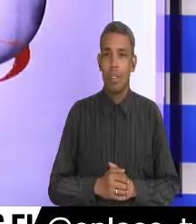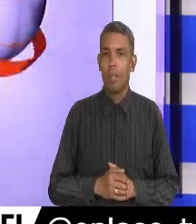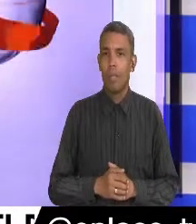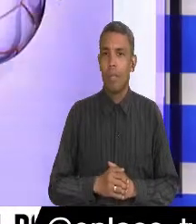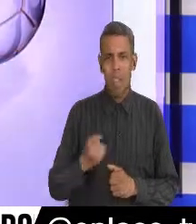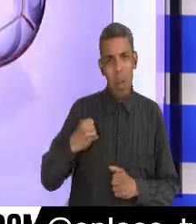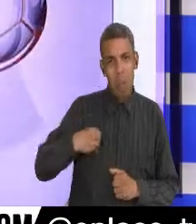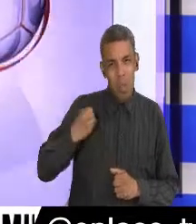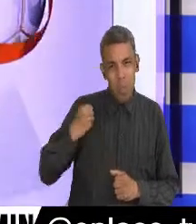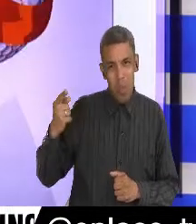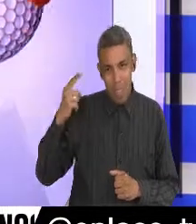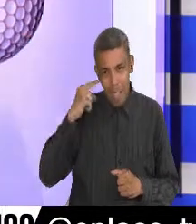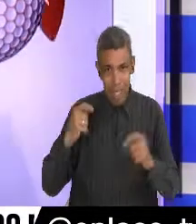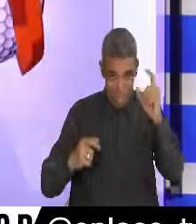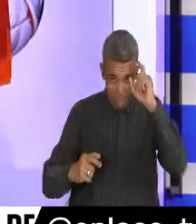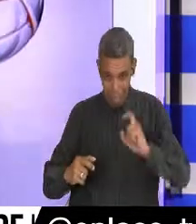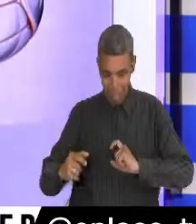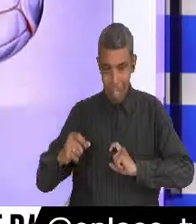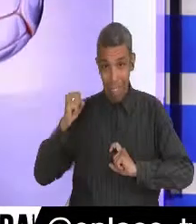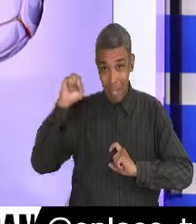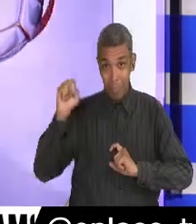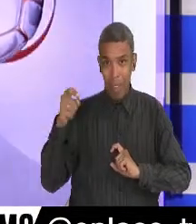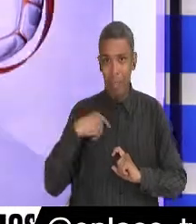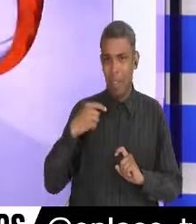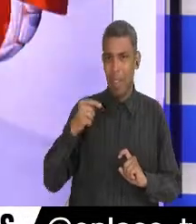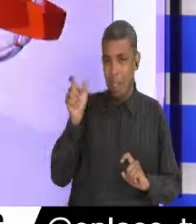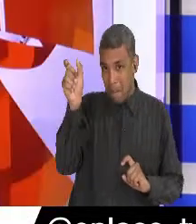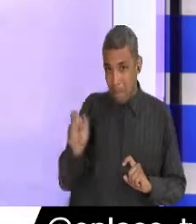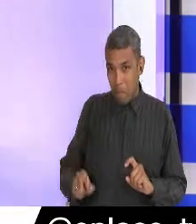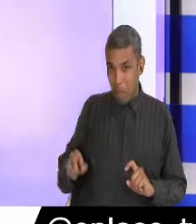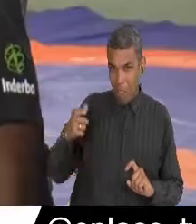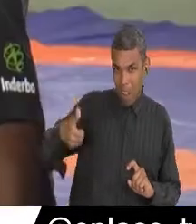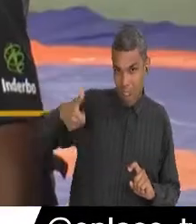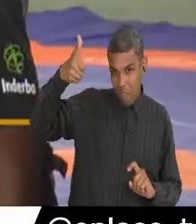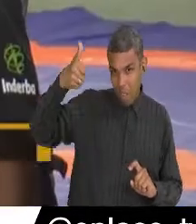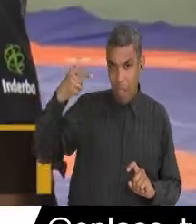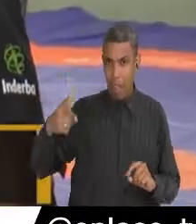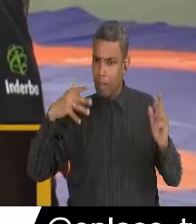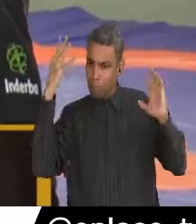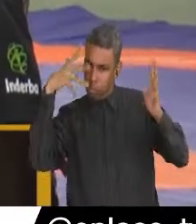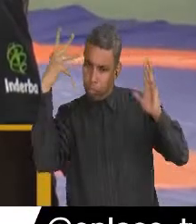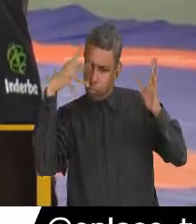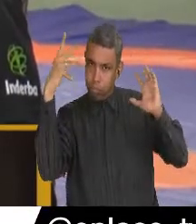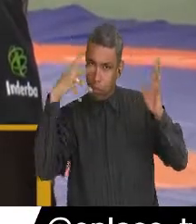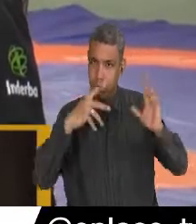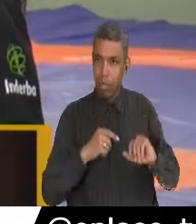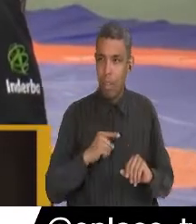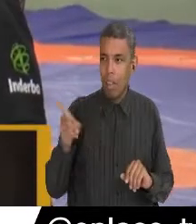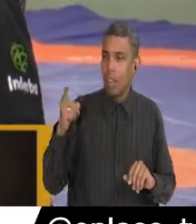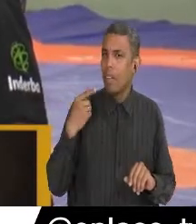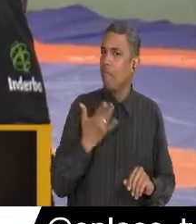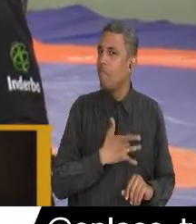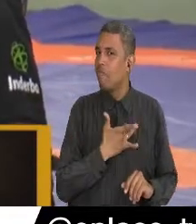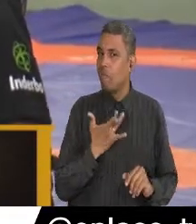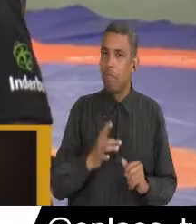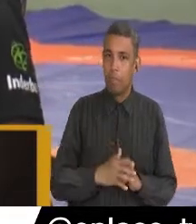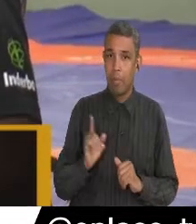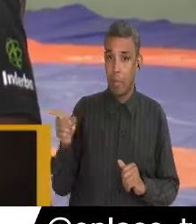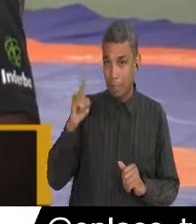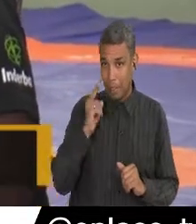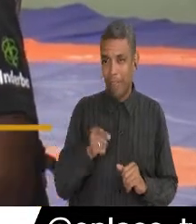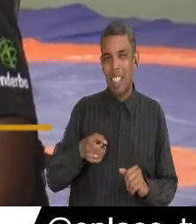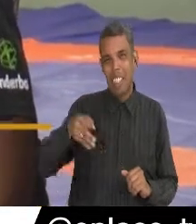asegura que Camaño tiene todas las cualidades para ser un campeón en esta disciplina. Este cubano es Jorge Castellanos, entrenador de lucha